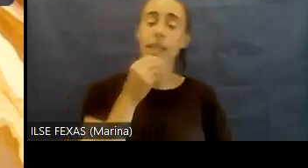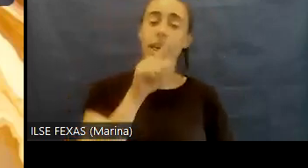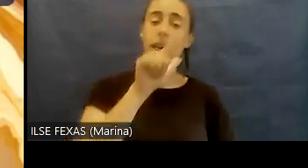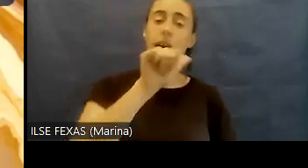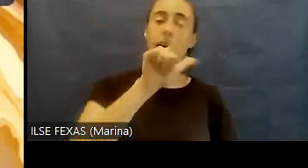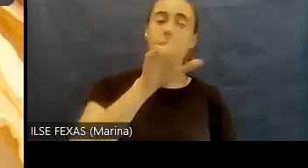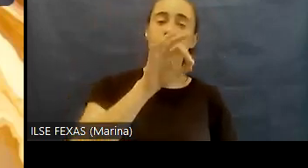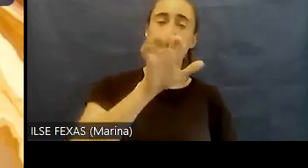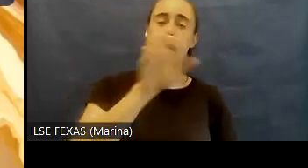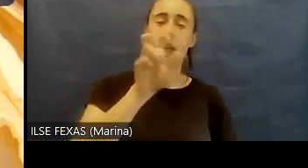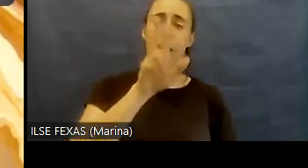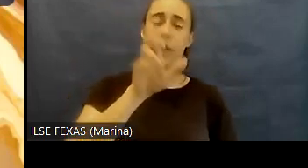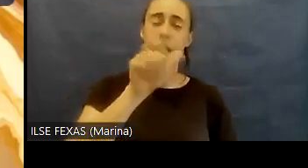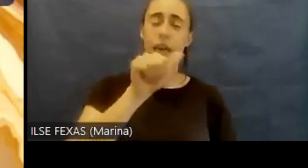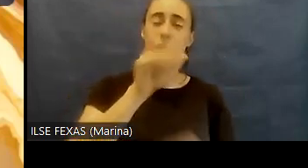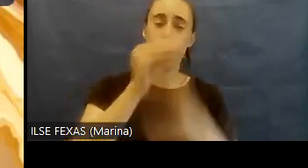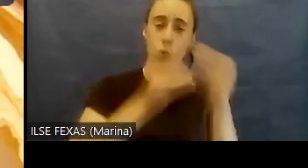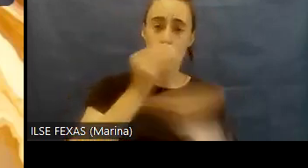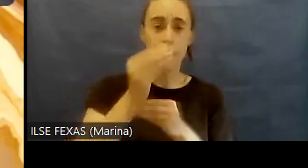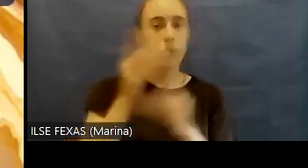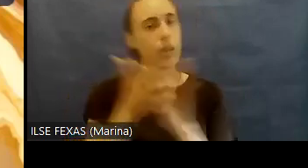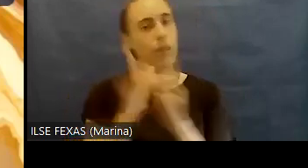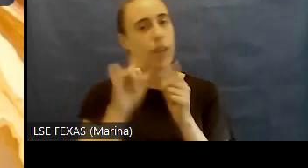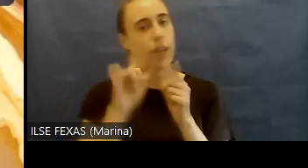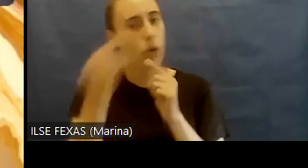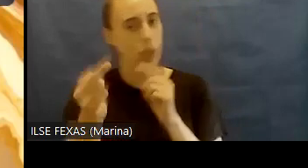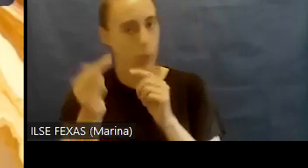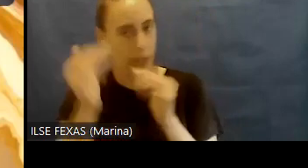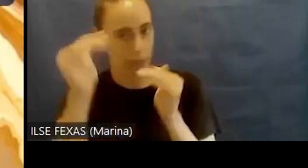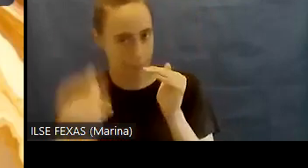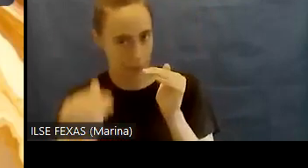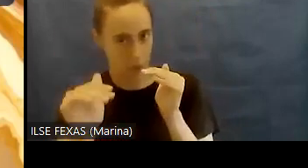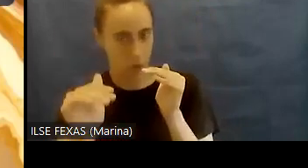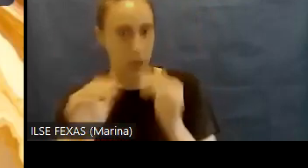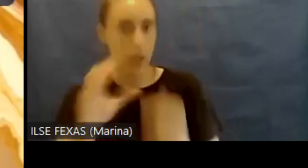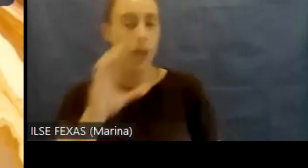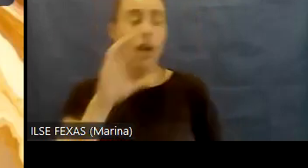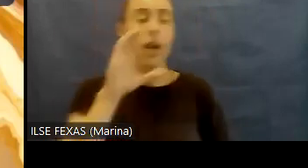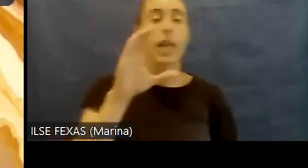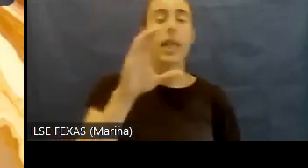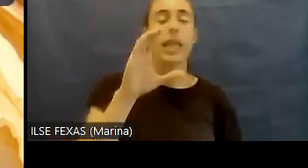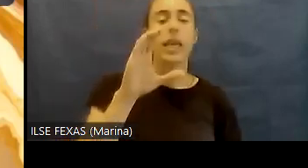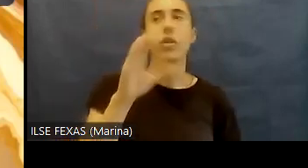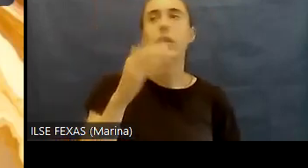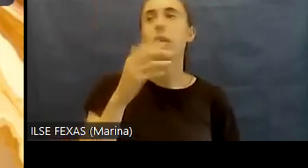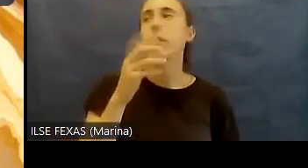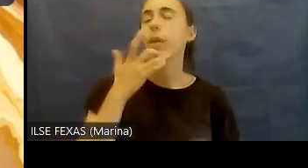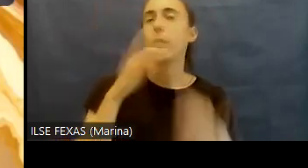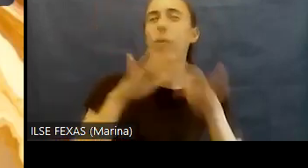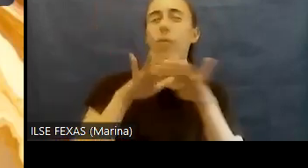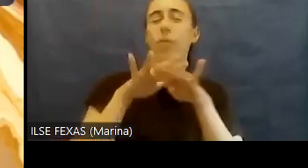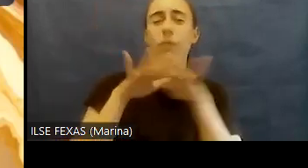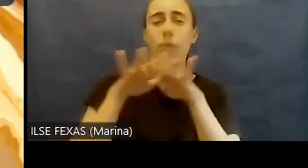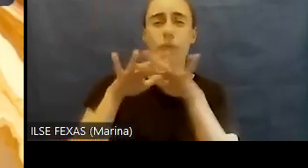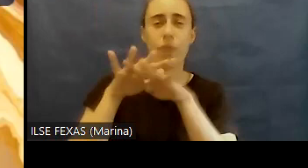es que tiene cierto efecto antifibrótico. Es decir, una cirrosis sería, parece fibras por todas partes, el hígado